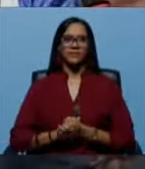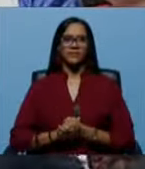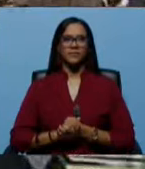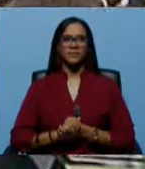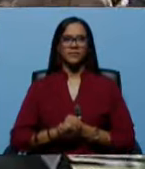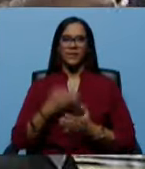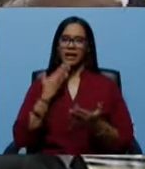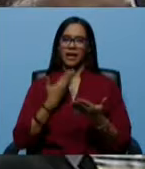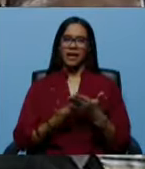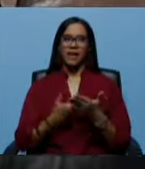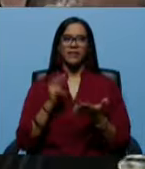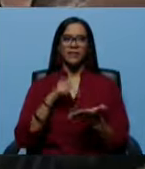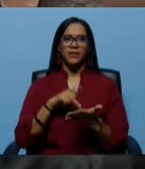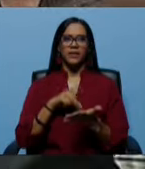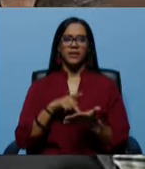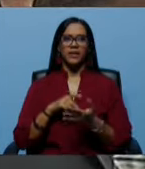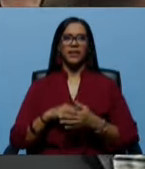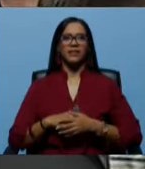Gracias por estar.